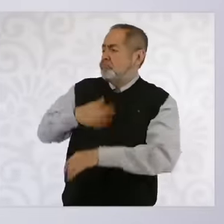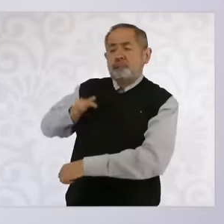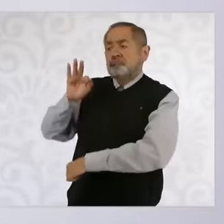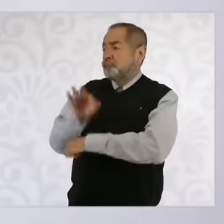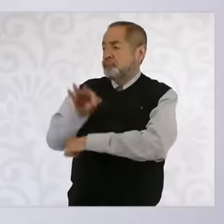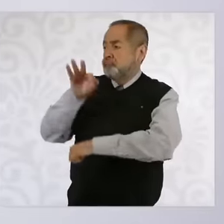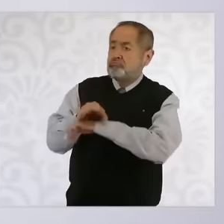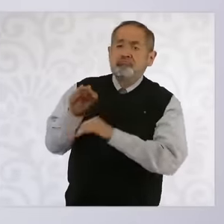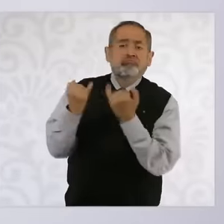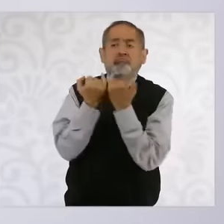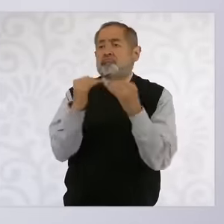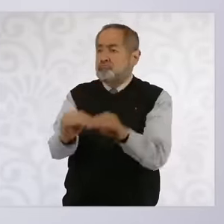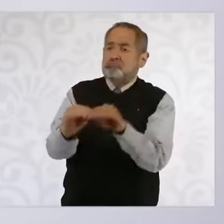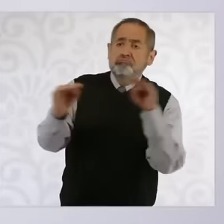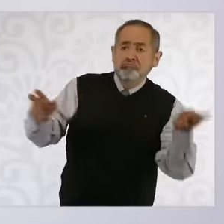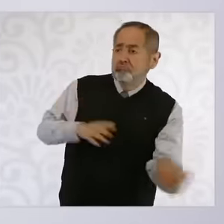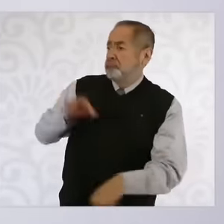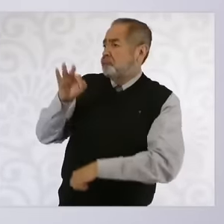democracia?